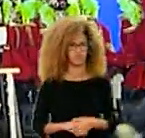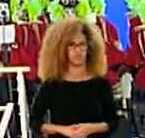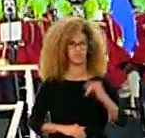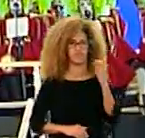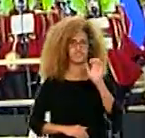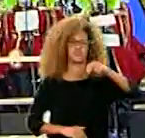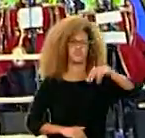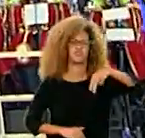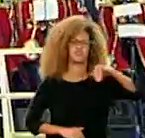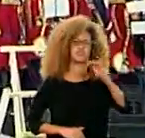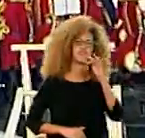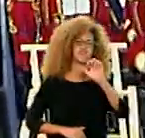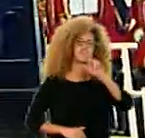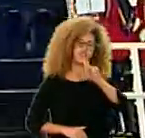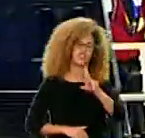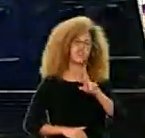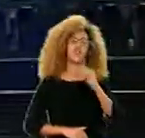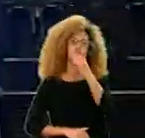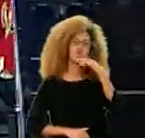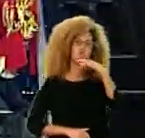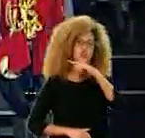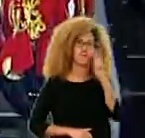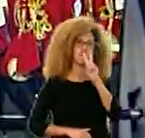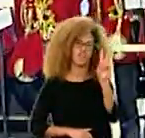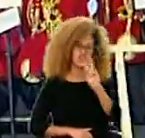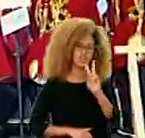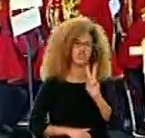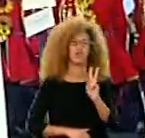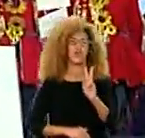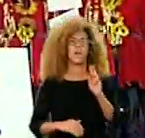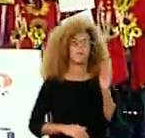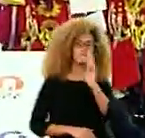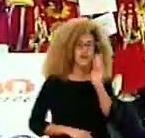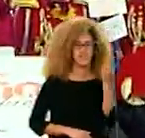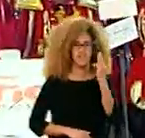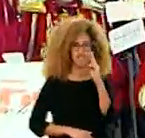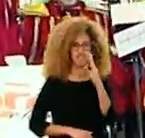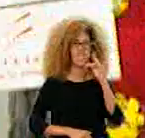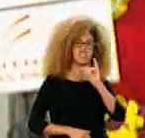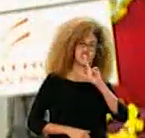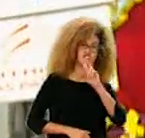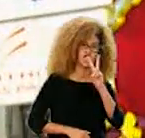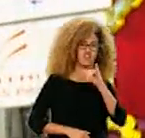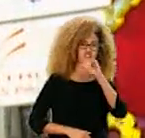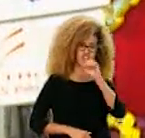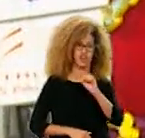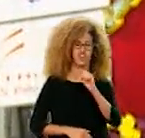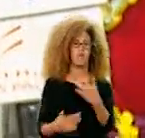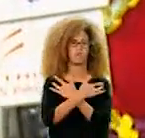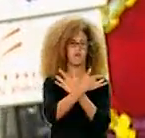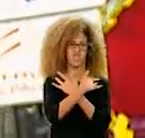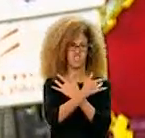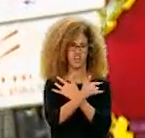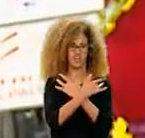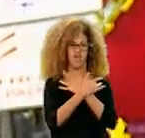Jennifer Hernández, Dolores Vargas, Patricia Zurita, Silvia Plaza, María Álvarez,